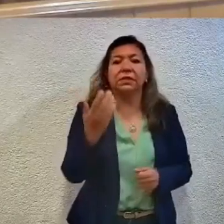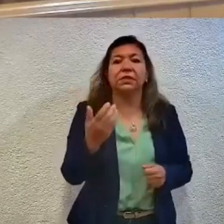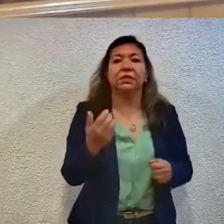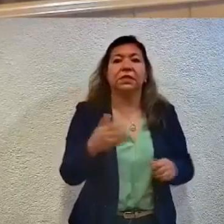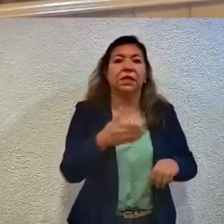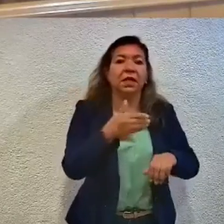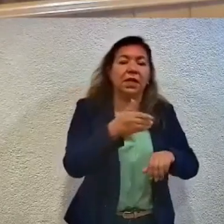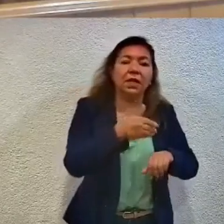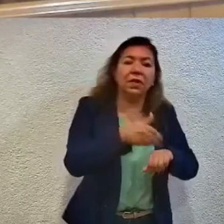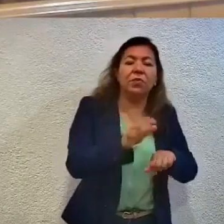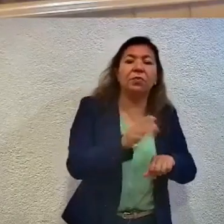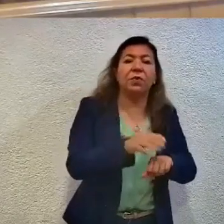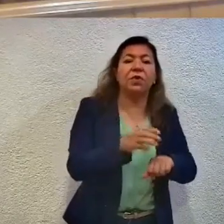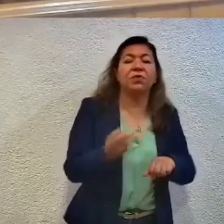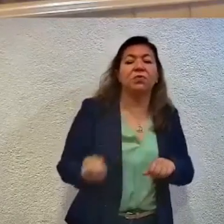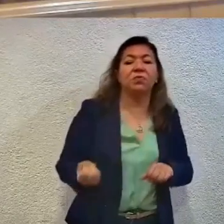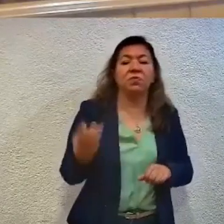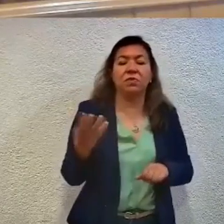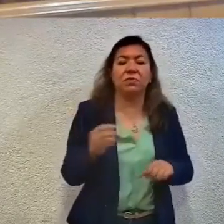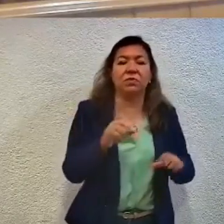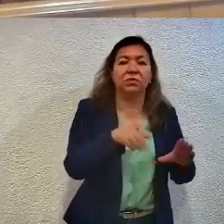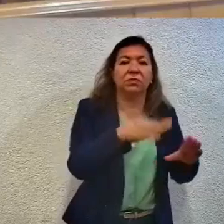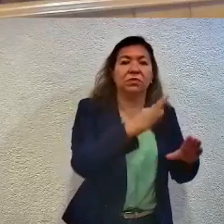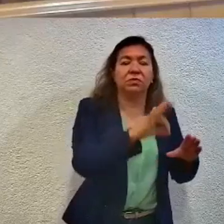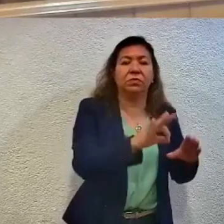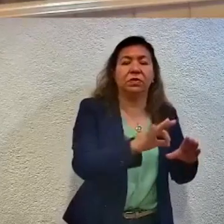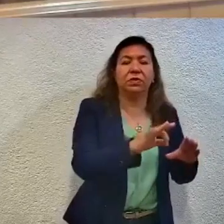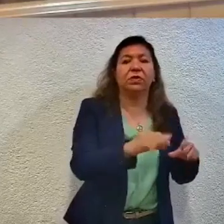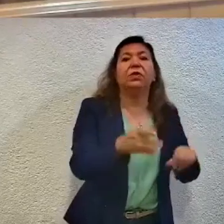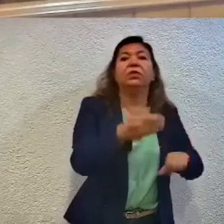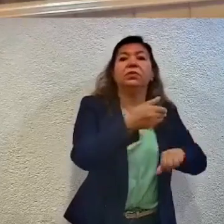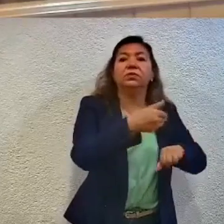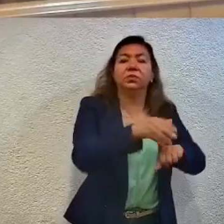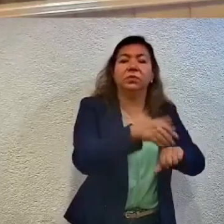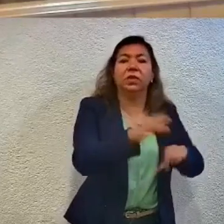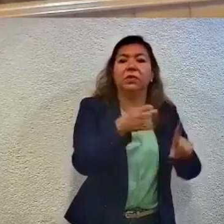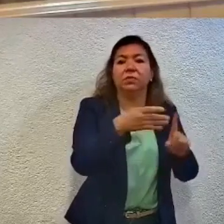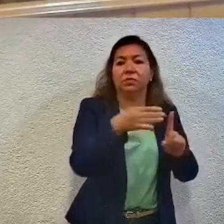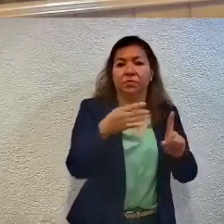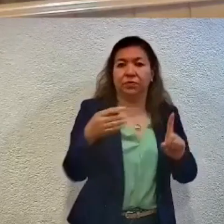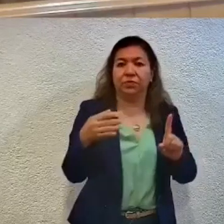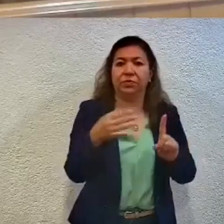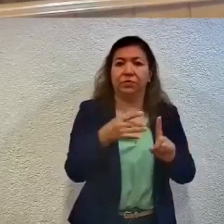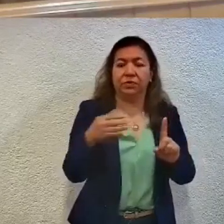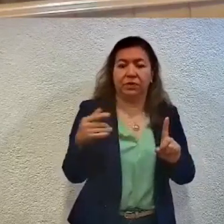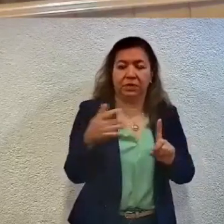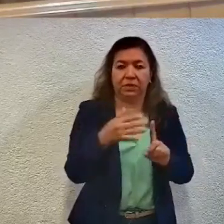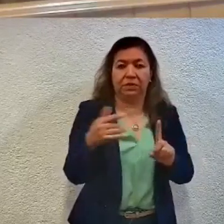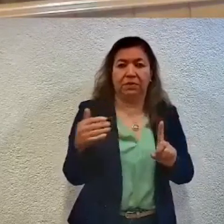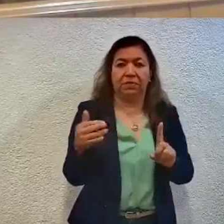o total de los paquetes electorales que no fueron señalados en el acuerdo 015/CDE